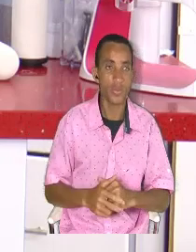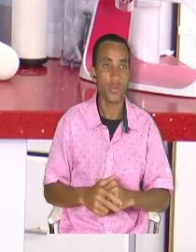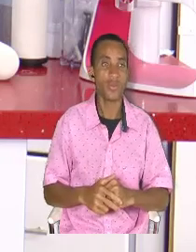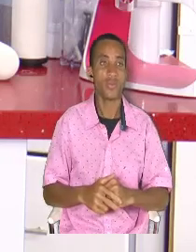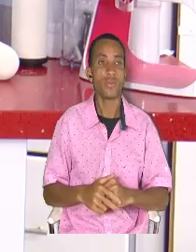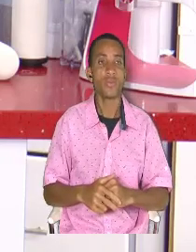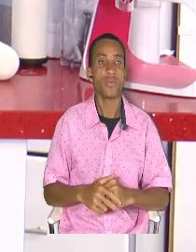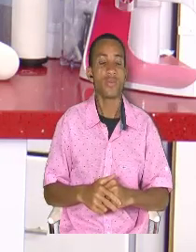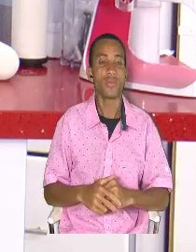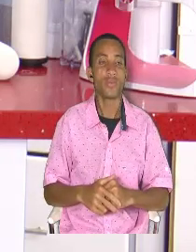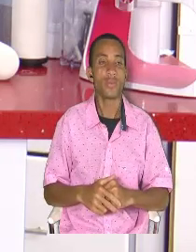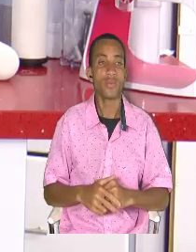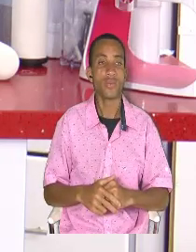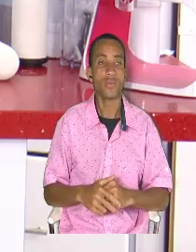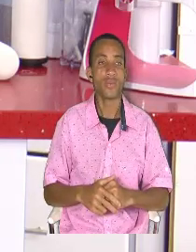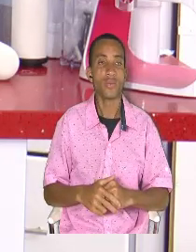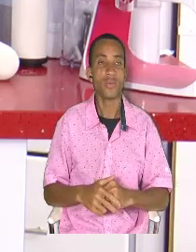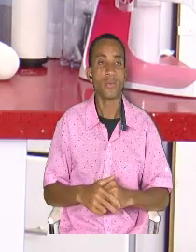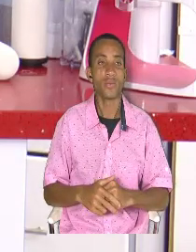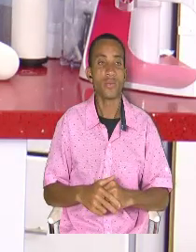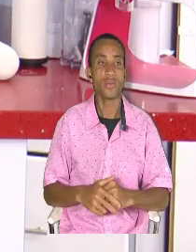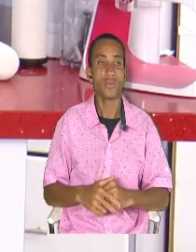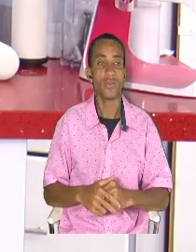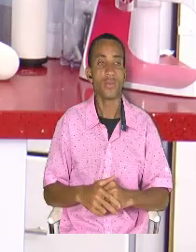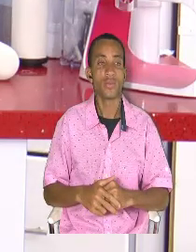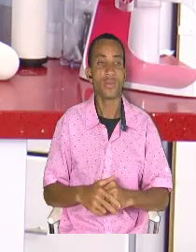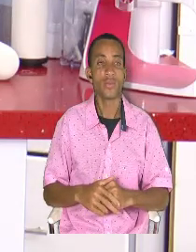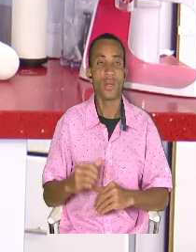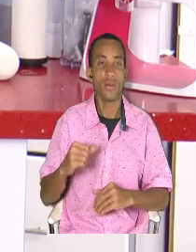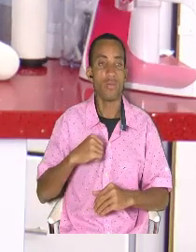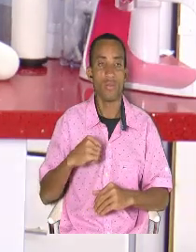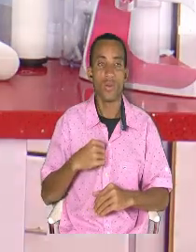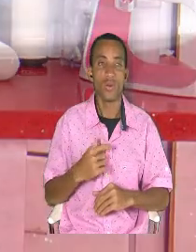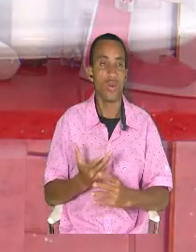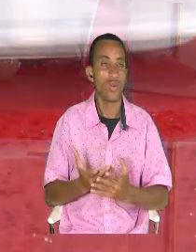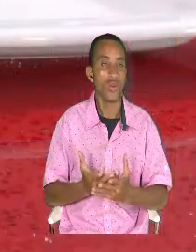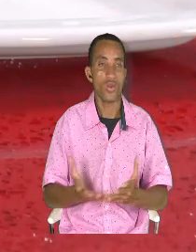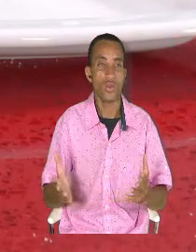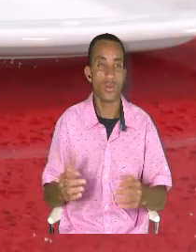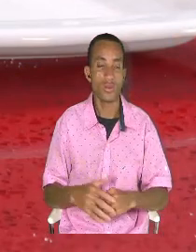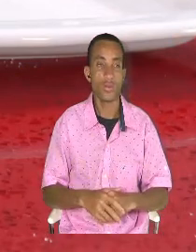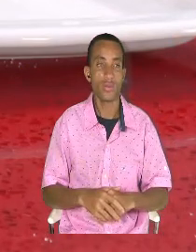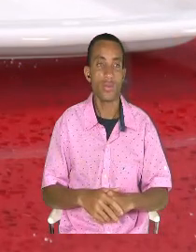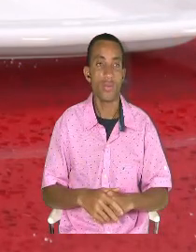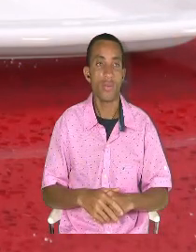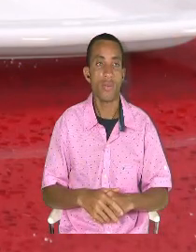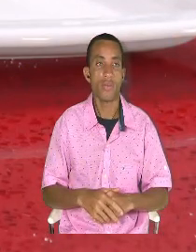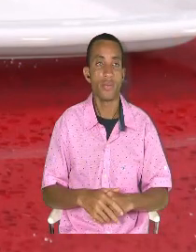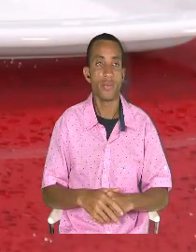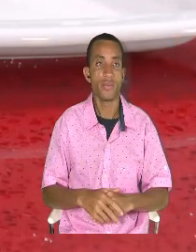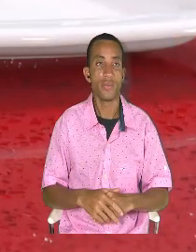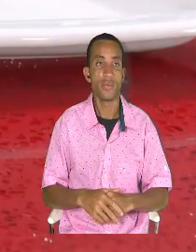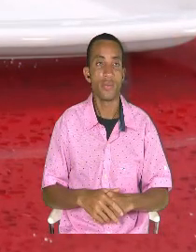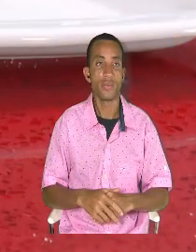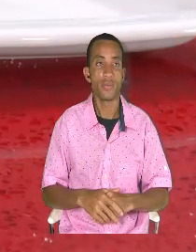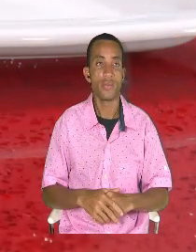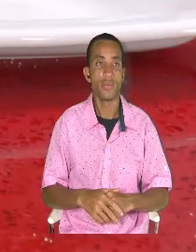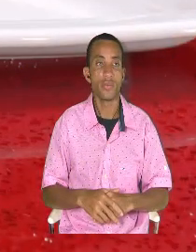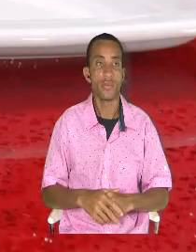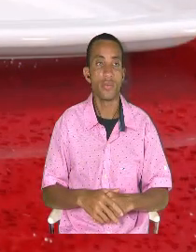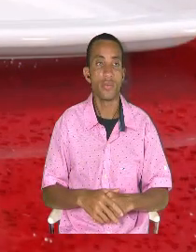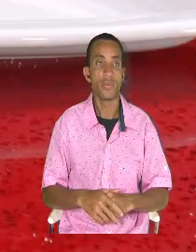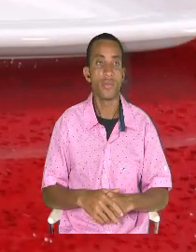Permítame, yo por aquí, don Miguel, en la cena tenemos de todo un poquito. ¿Sí? Entonces aquí voy a utilizar un